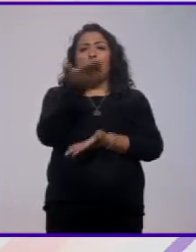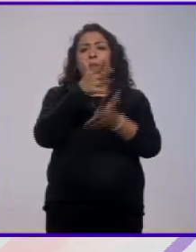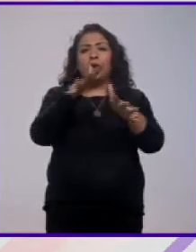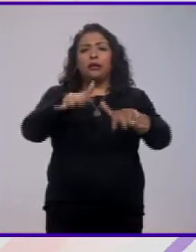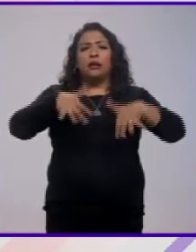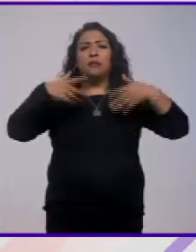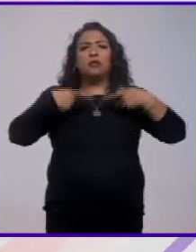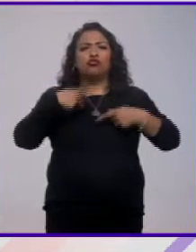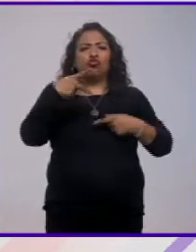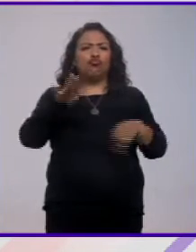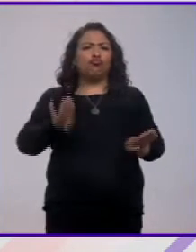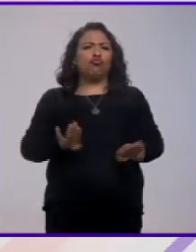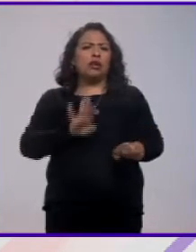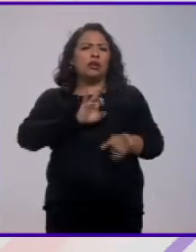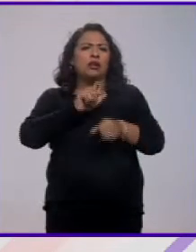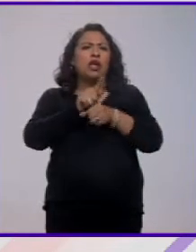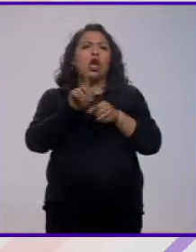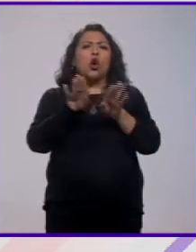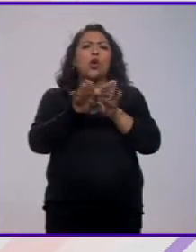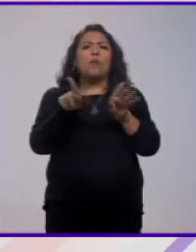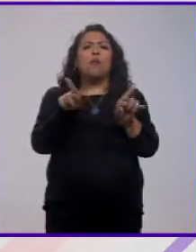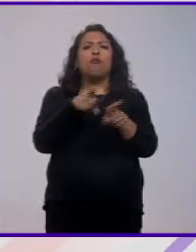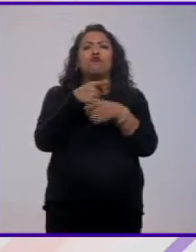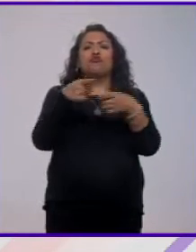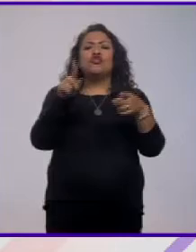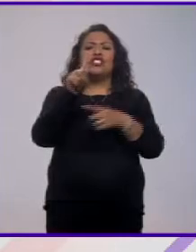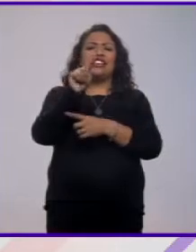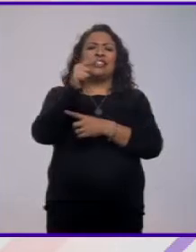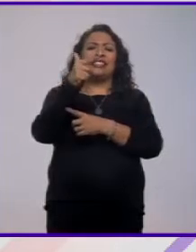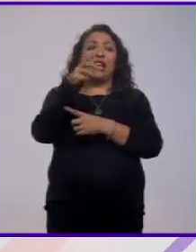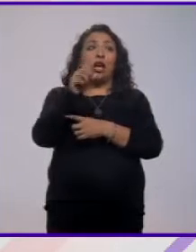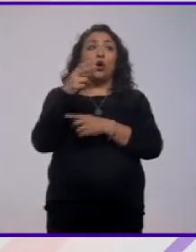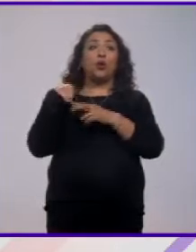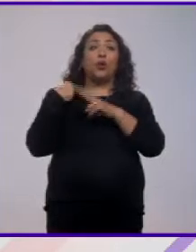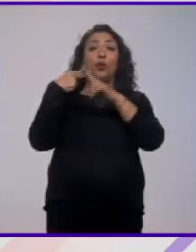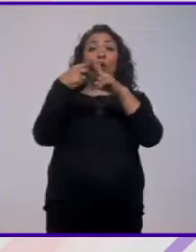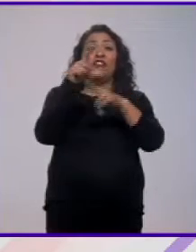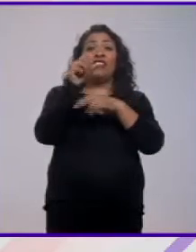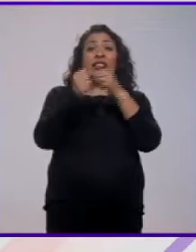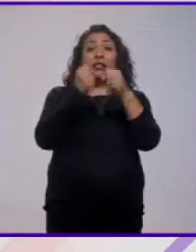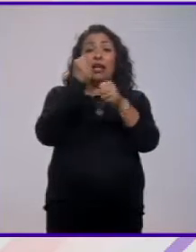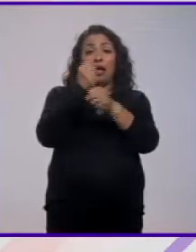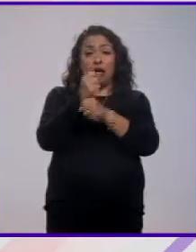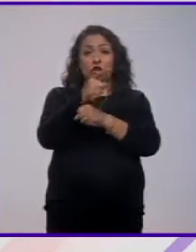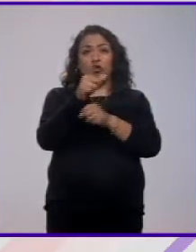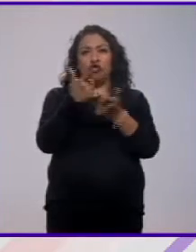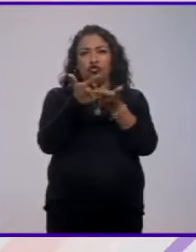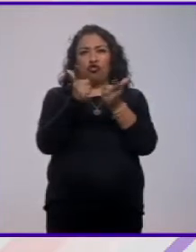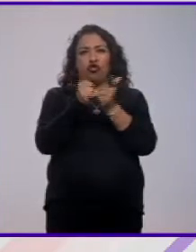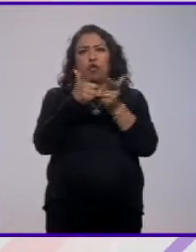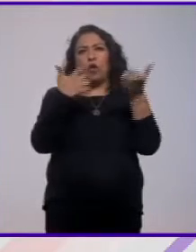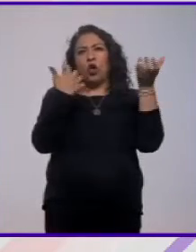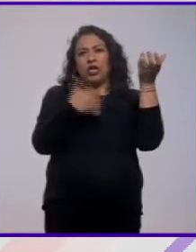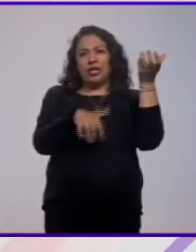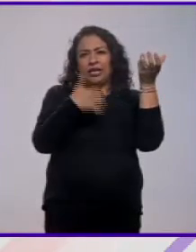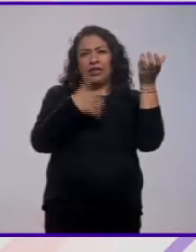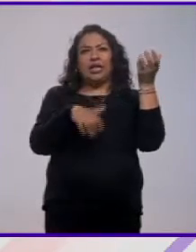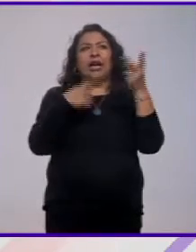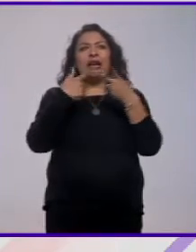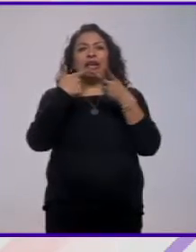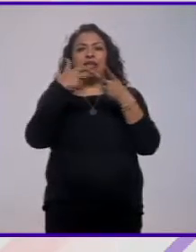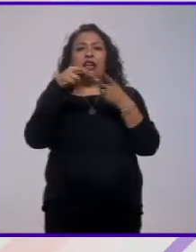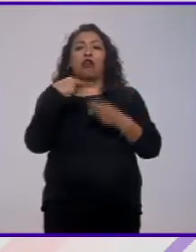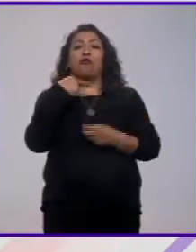su particular manera de interpretar tango. Con 20 años de trayectoria, este conjunto de guitarras, guitarrón y